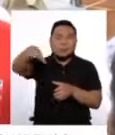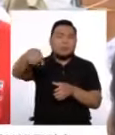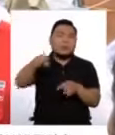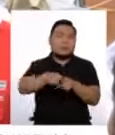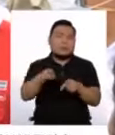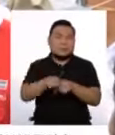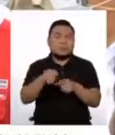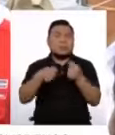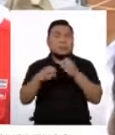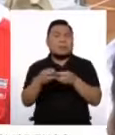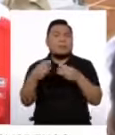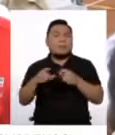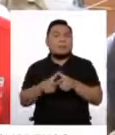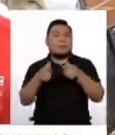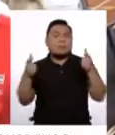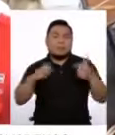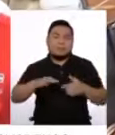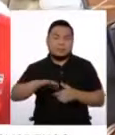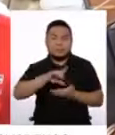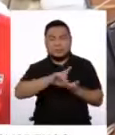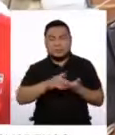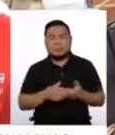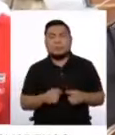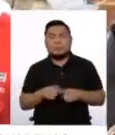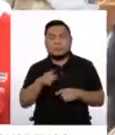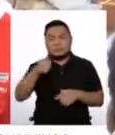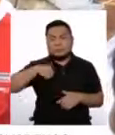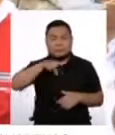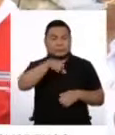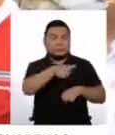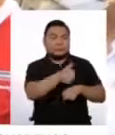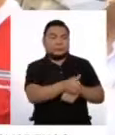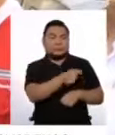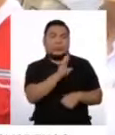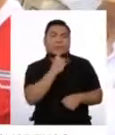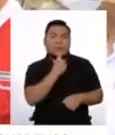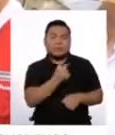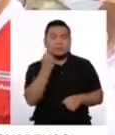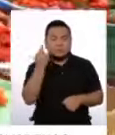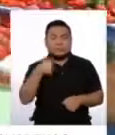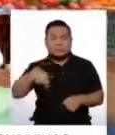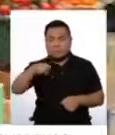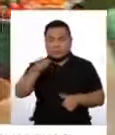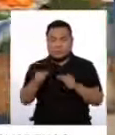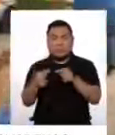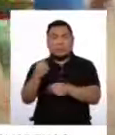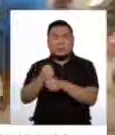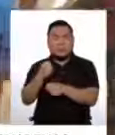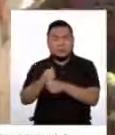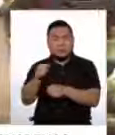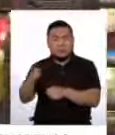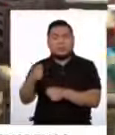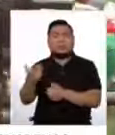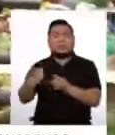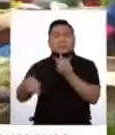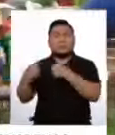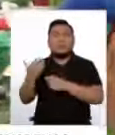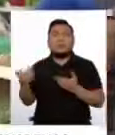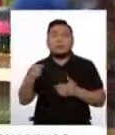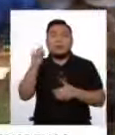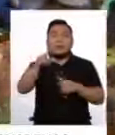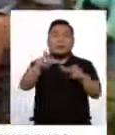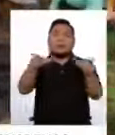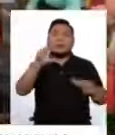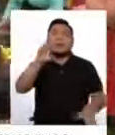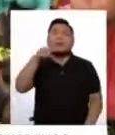como mercado mayorista a nivel de todo. Mientras el alcalde de Santanita señala que un sector de los comerciantes puede ser ubicado en el terreno